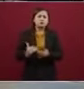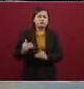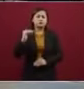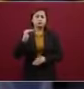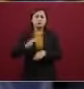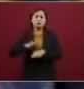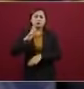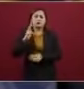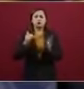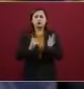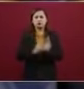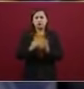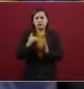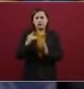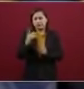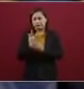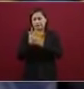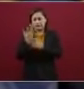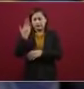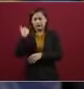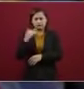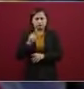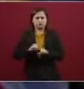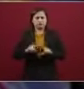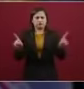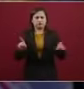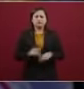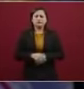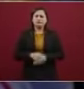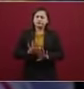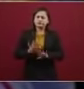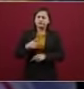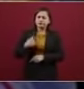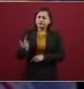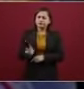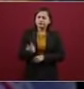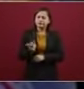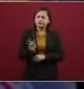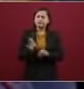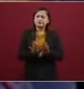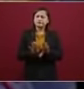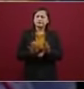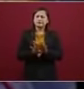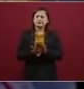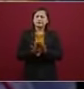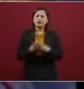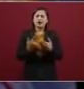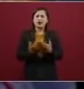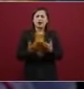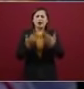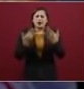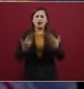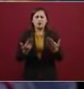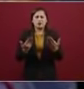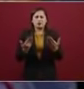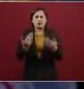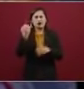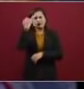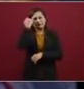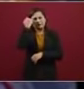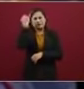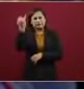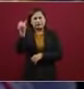Pública. A lo que le quiero preguntar es, actualmente no se ve todavía una estrategia de seguridad y de continuar